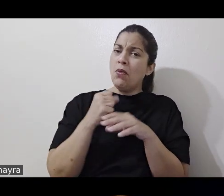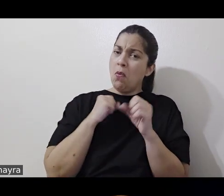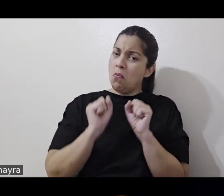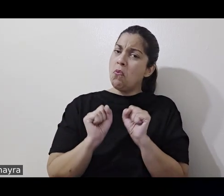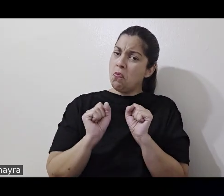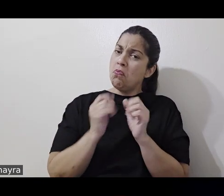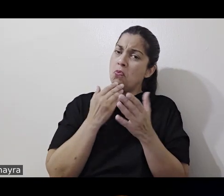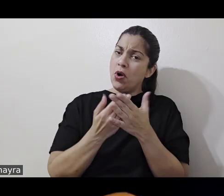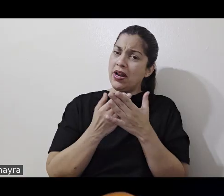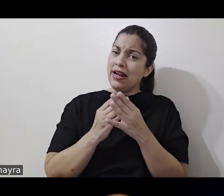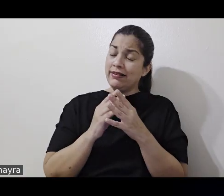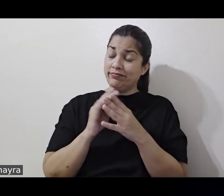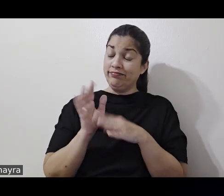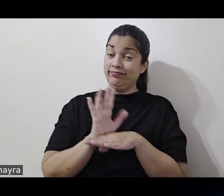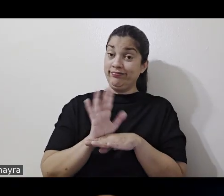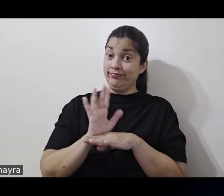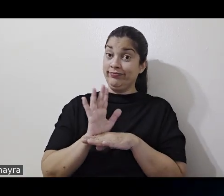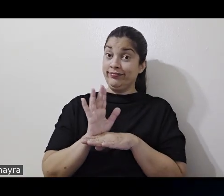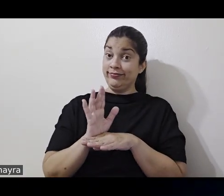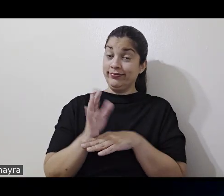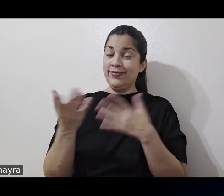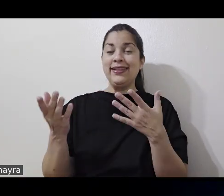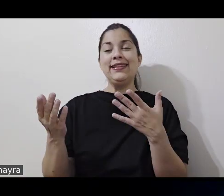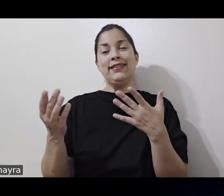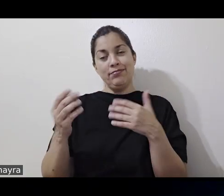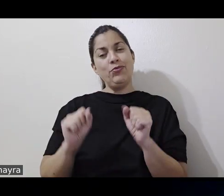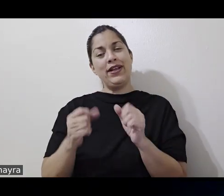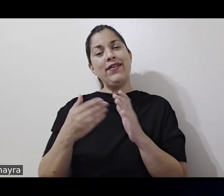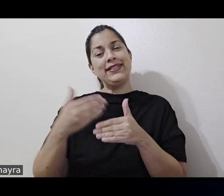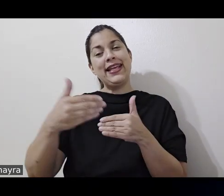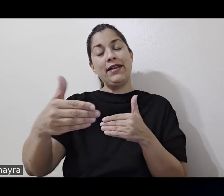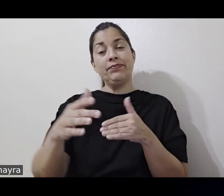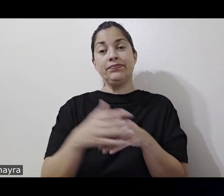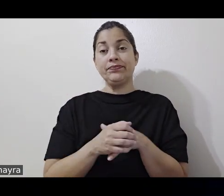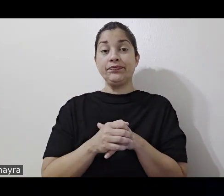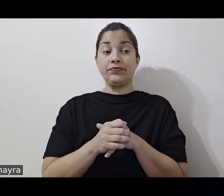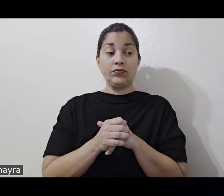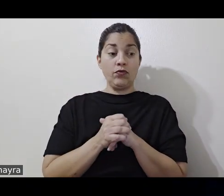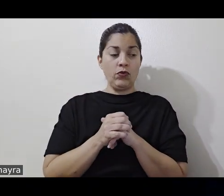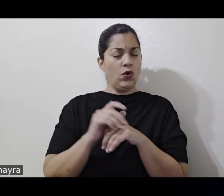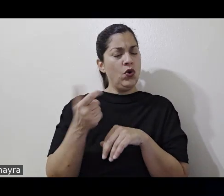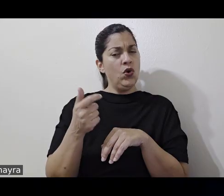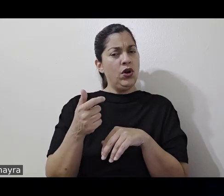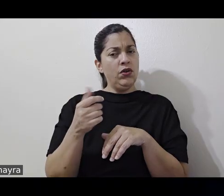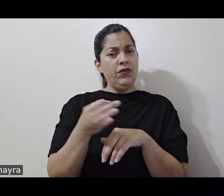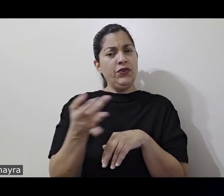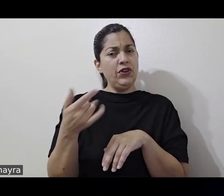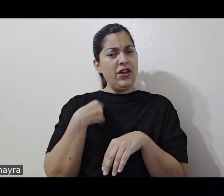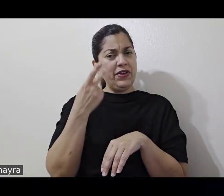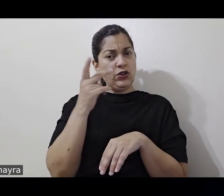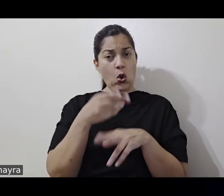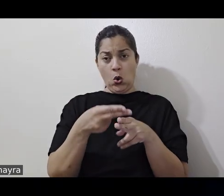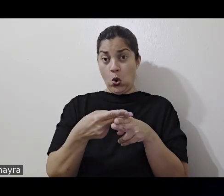se podría coger para una serie, porque se presta para eso mismo que tú dices. Hay unos por aquí que yo he visto ya como